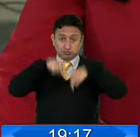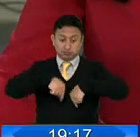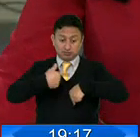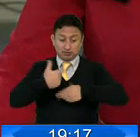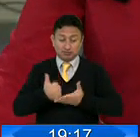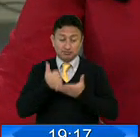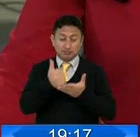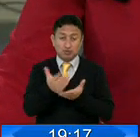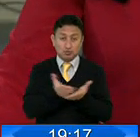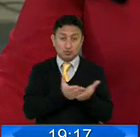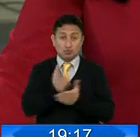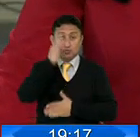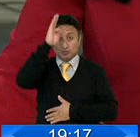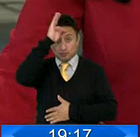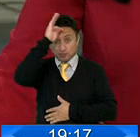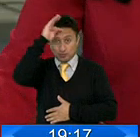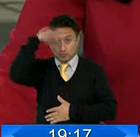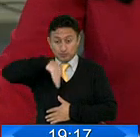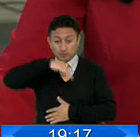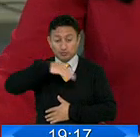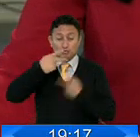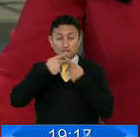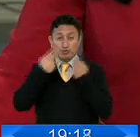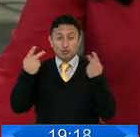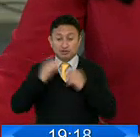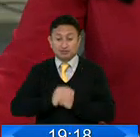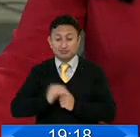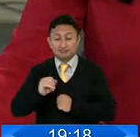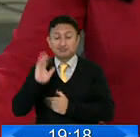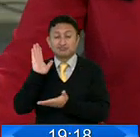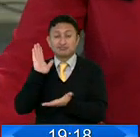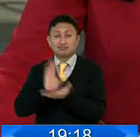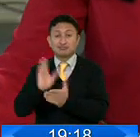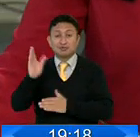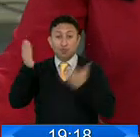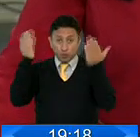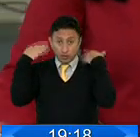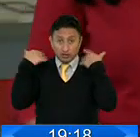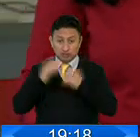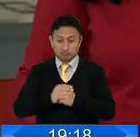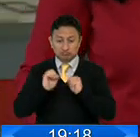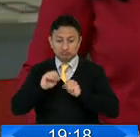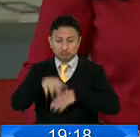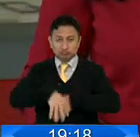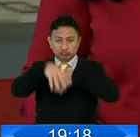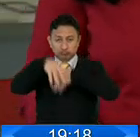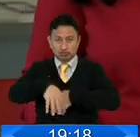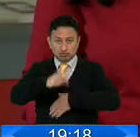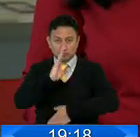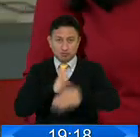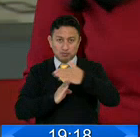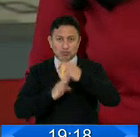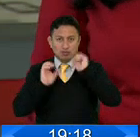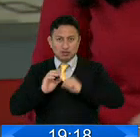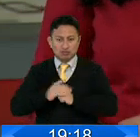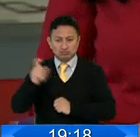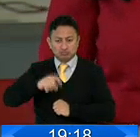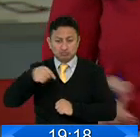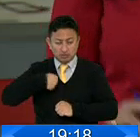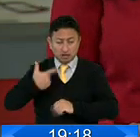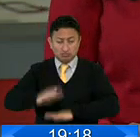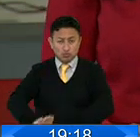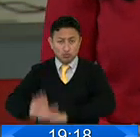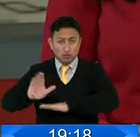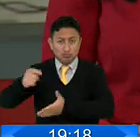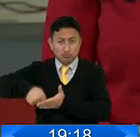prestan servicios en los hospitales de la red de salud pública y en los IES del Guayaquil realizaron un plantón pacífico para así exigir su